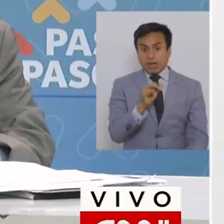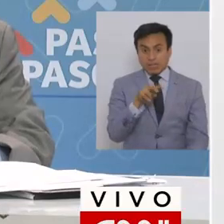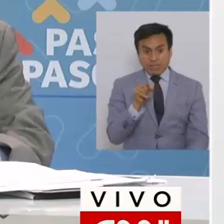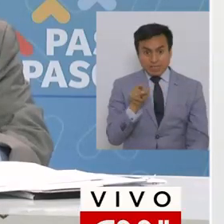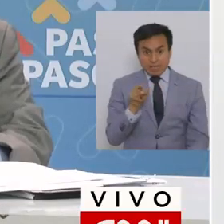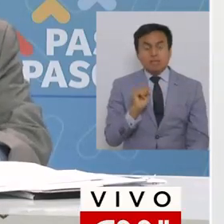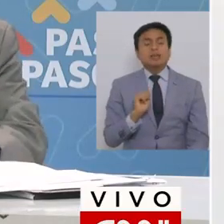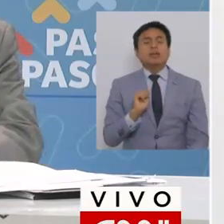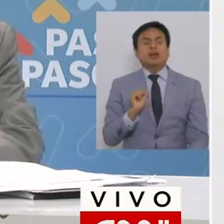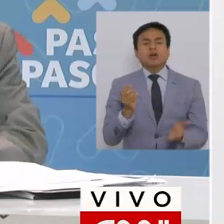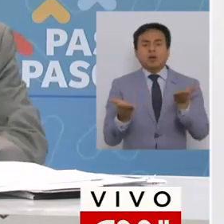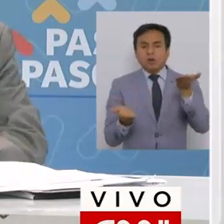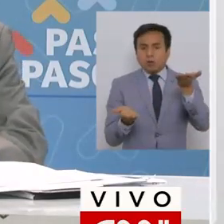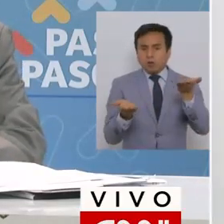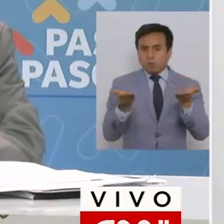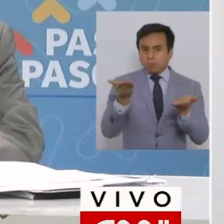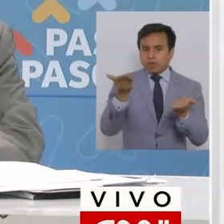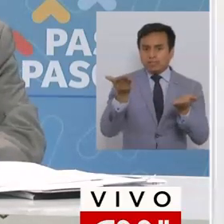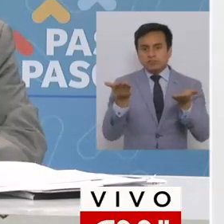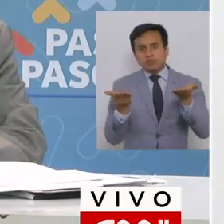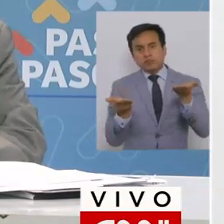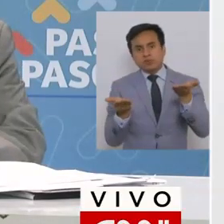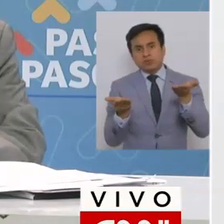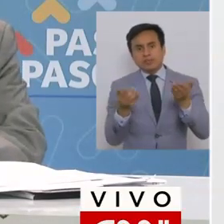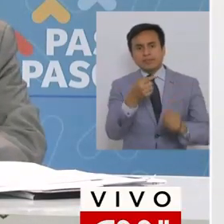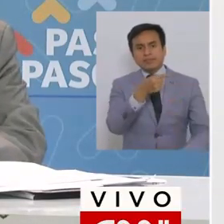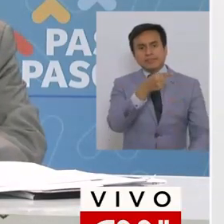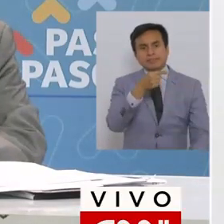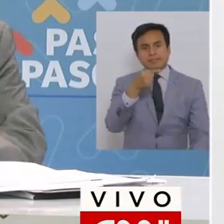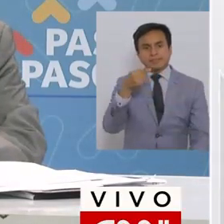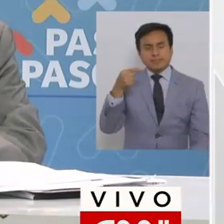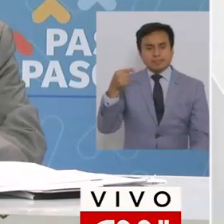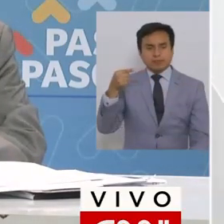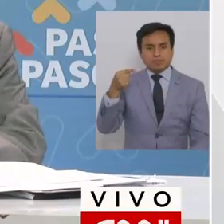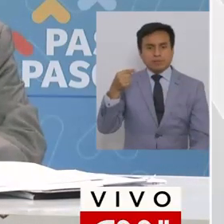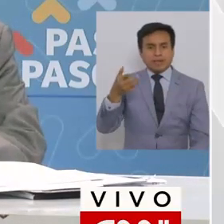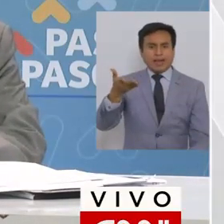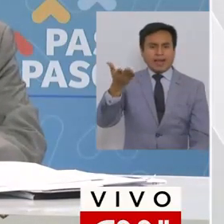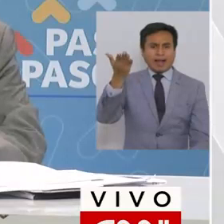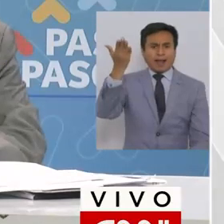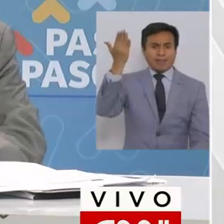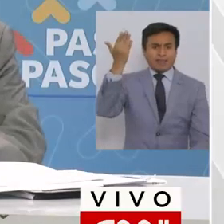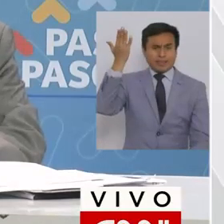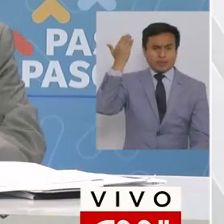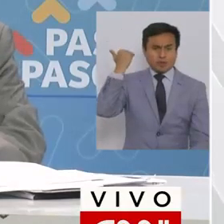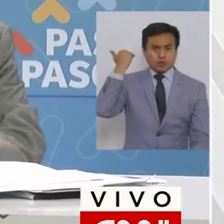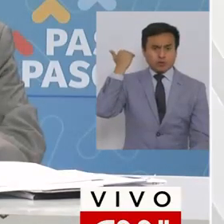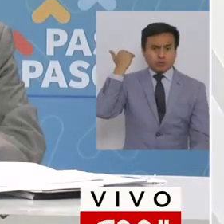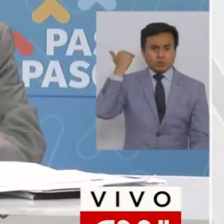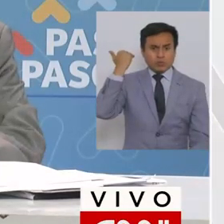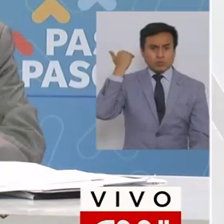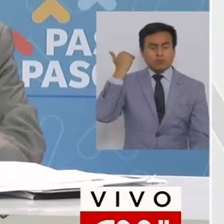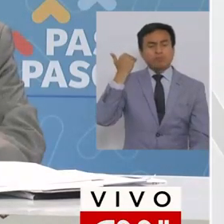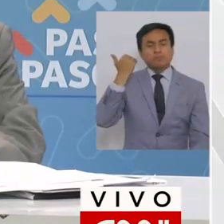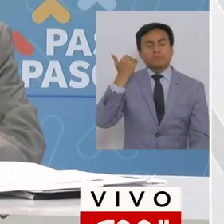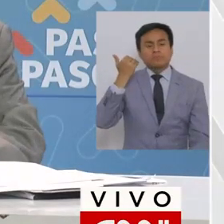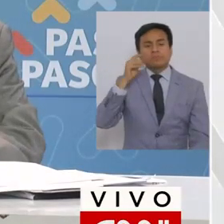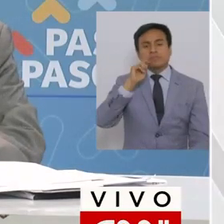haciendo una comparación entre la semana anterior, es